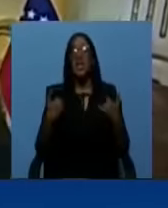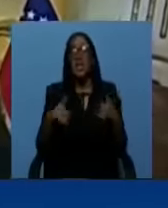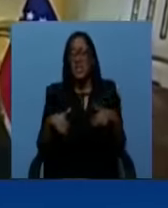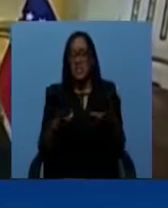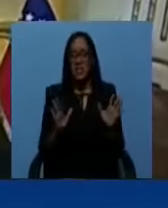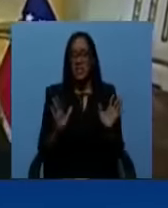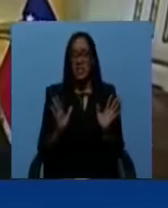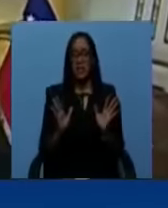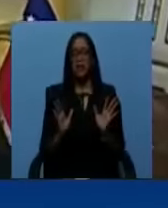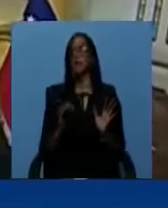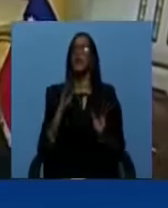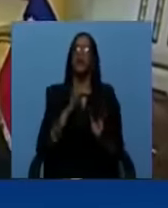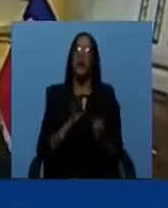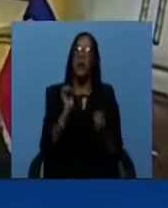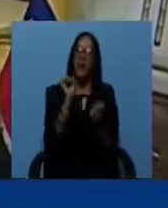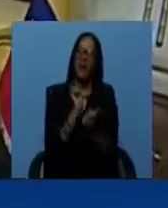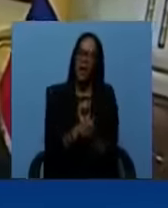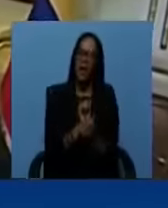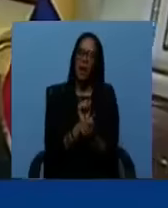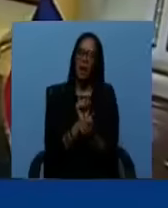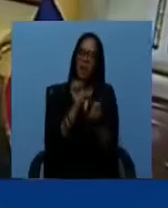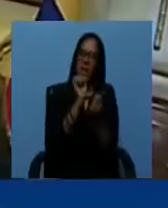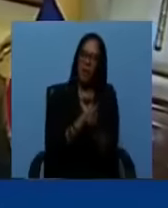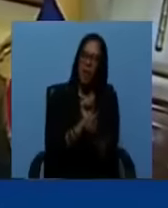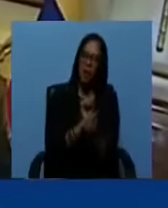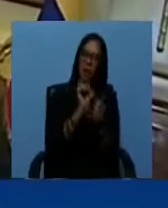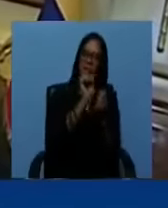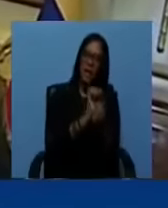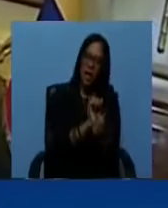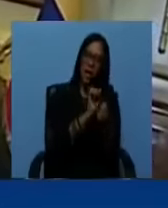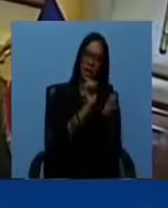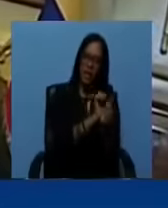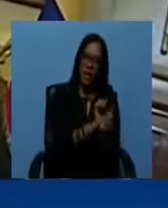sido esclavos, de esclavos y de esclavos.